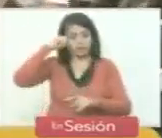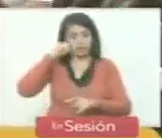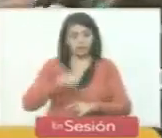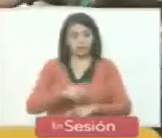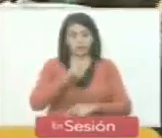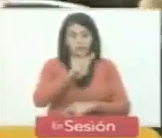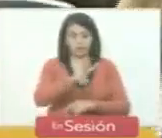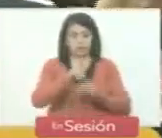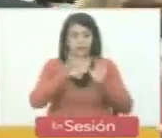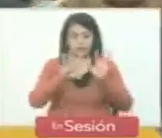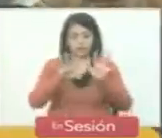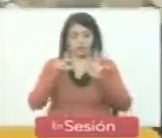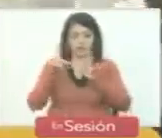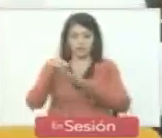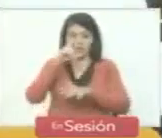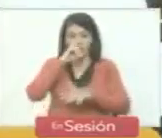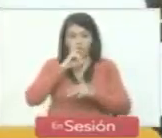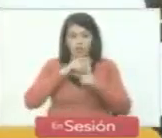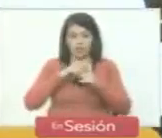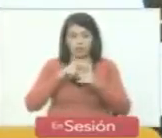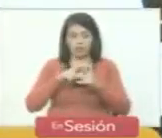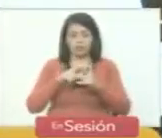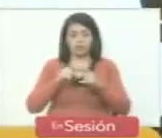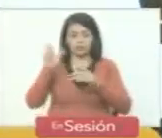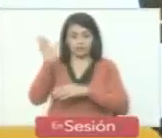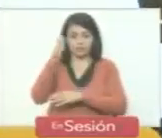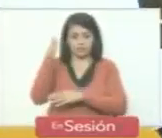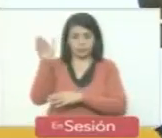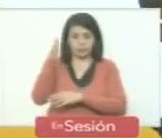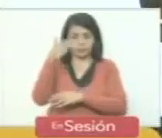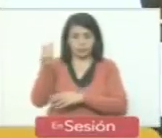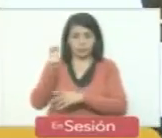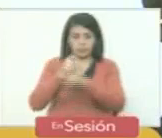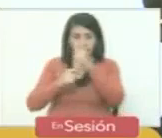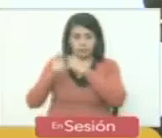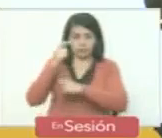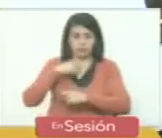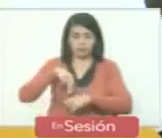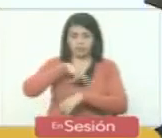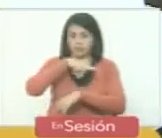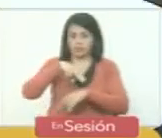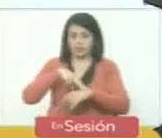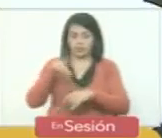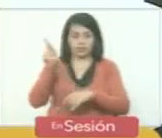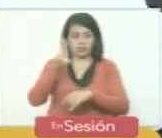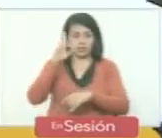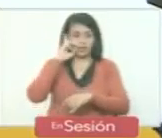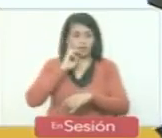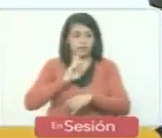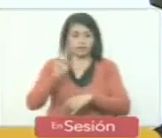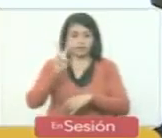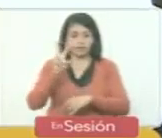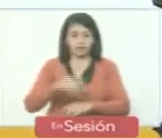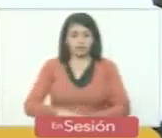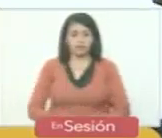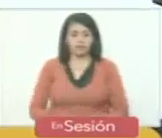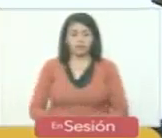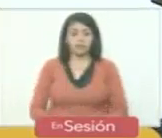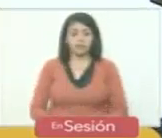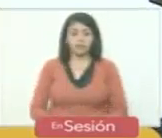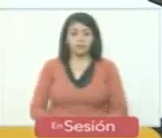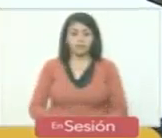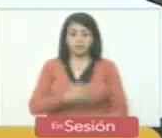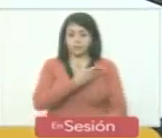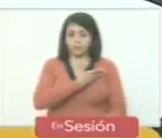los 216 años de la izada de nuestra bandera nacional en la República Bolivariana de Venezuela.